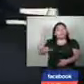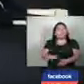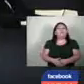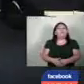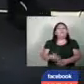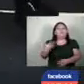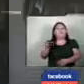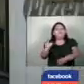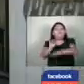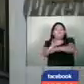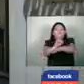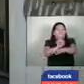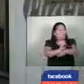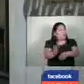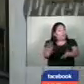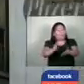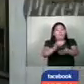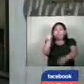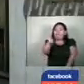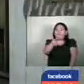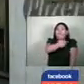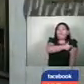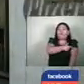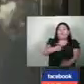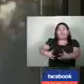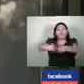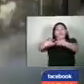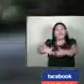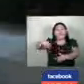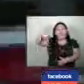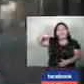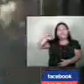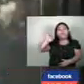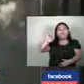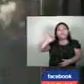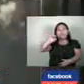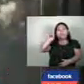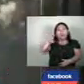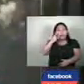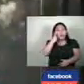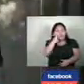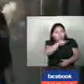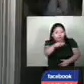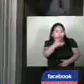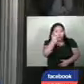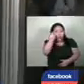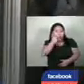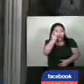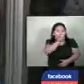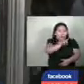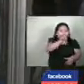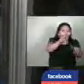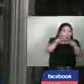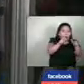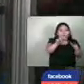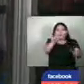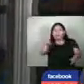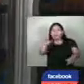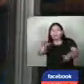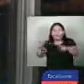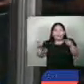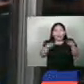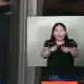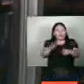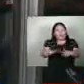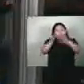recomendó la colocación del refuerzo de la vacuna Pfizer-BioNTech en adolescentes entre 12 y 15 años de edad. Una medida